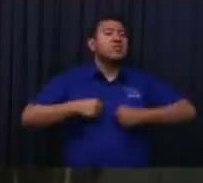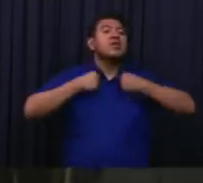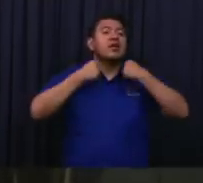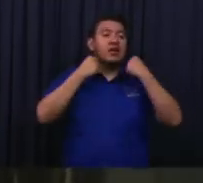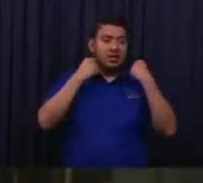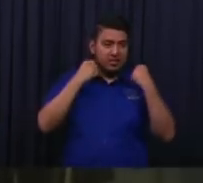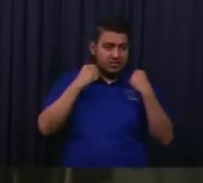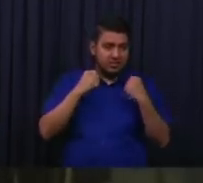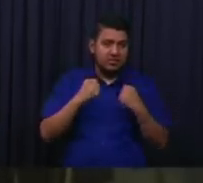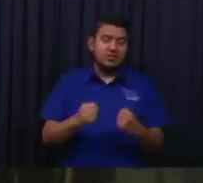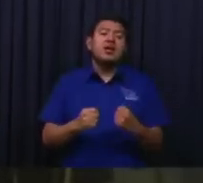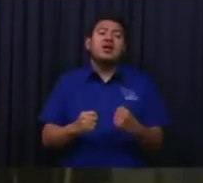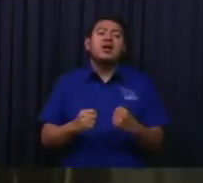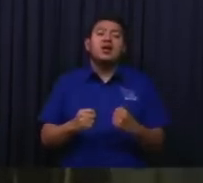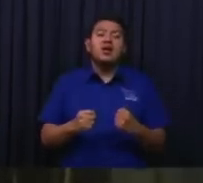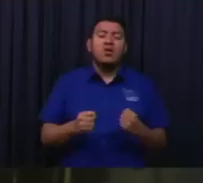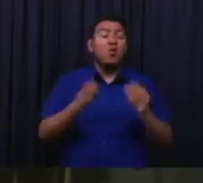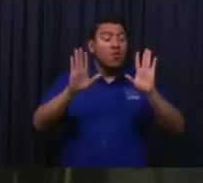fortaleza.